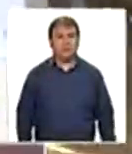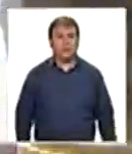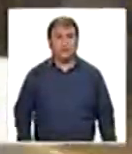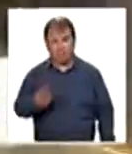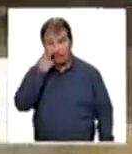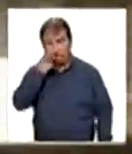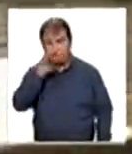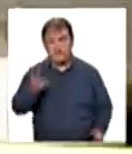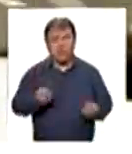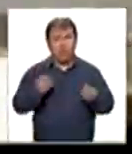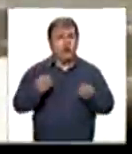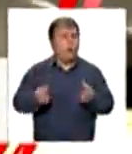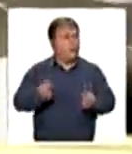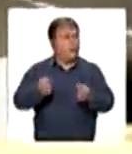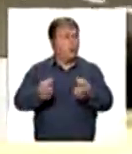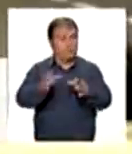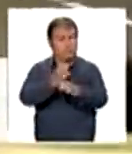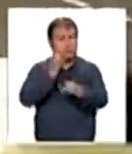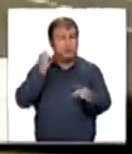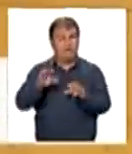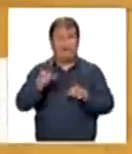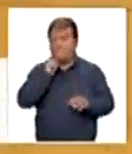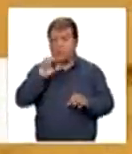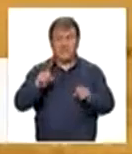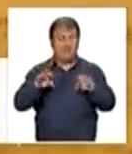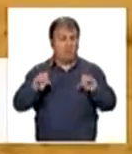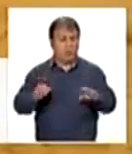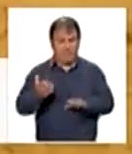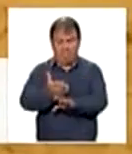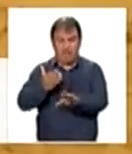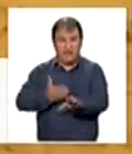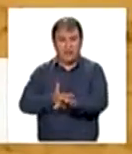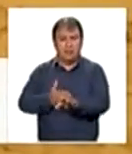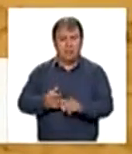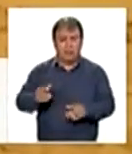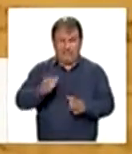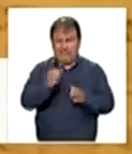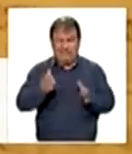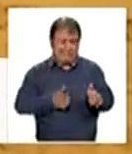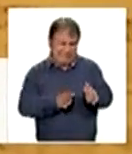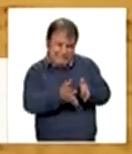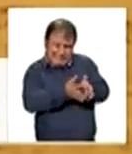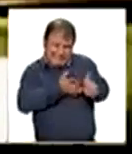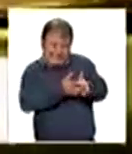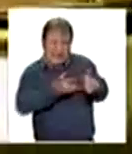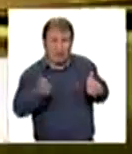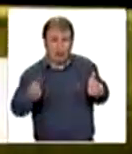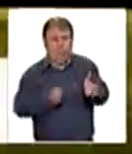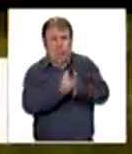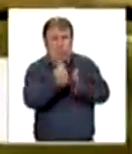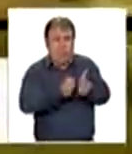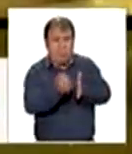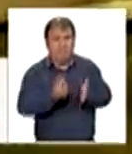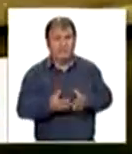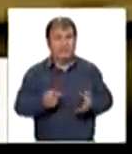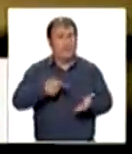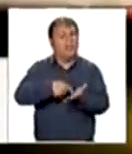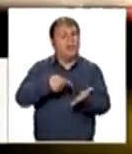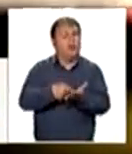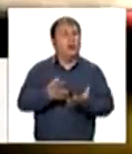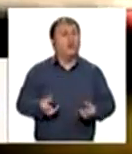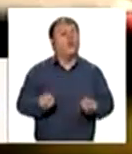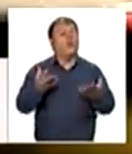Observa las condiciones de esta otra custer, sin luces posteriores y con evidentes indicios de haber tenido múltiples choques. La deuda de esta